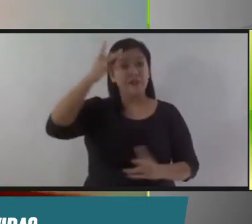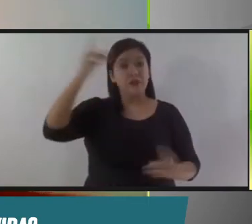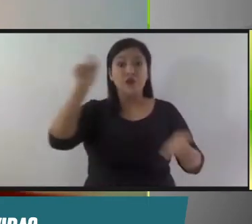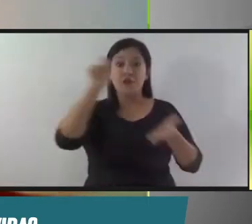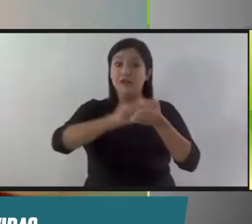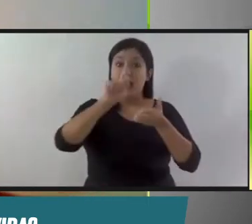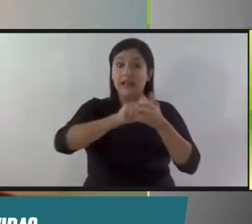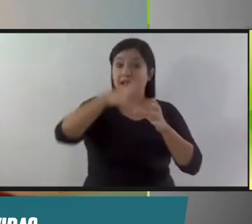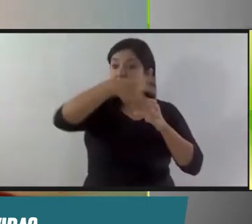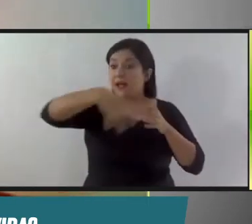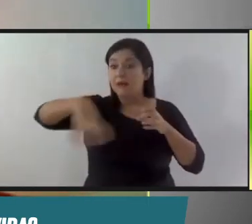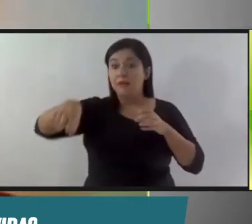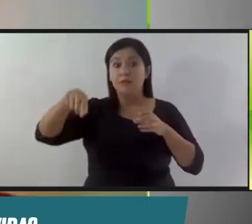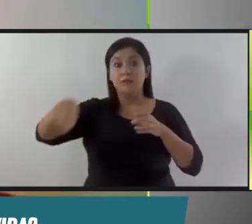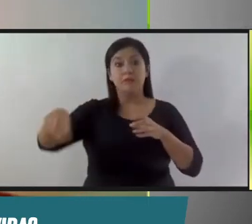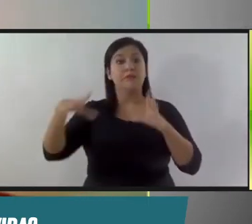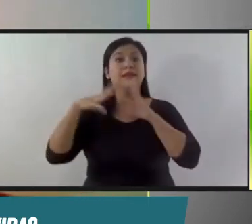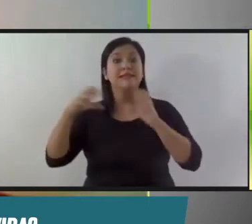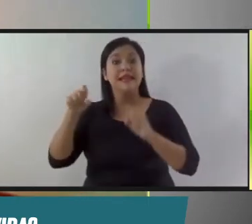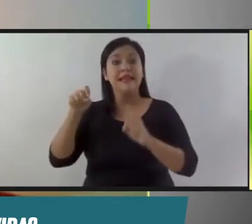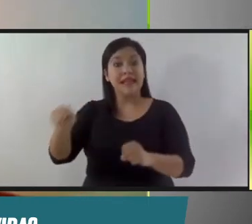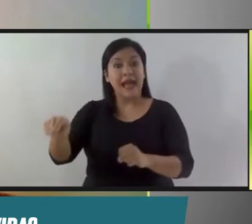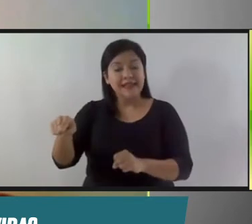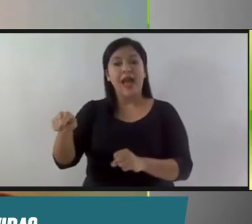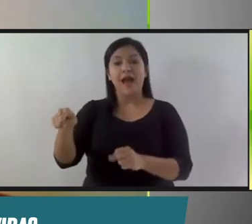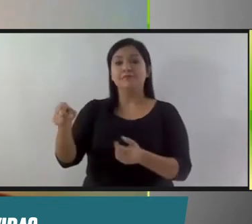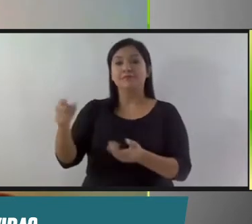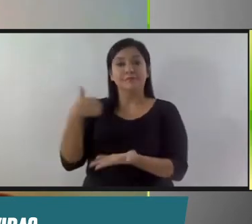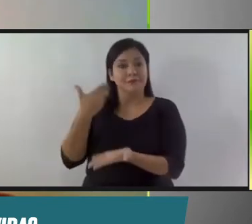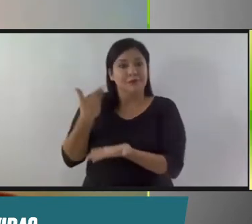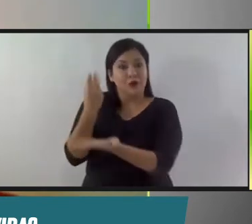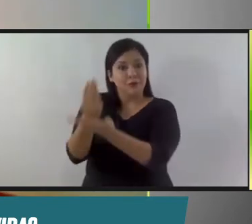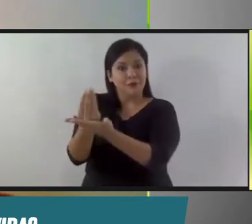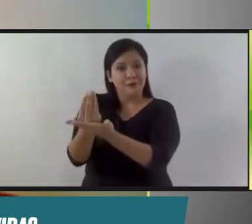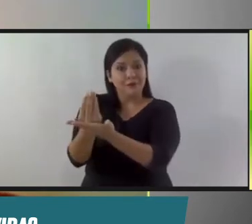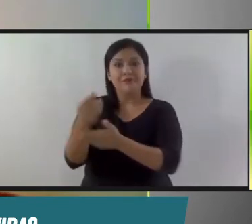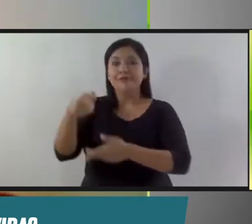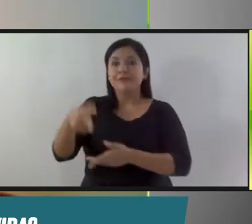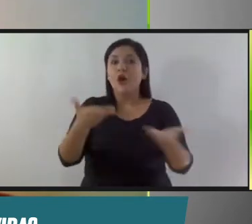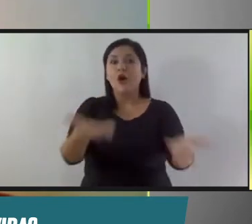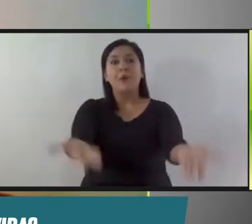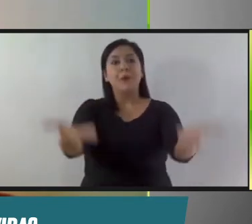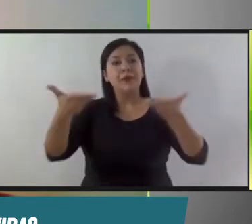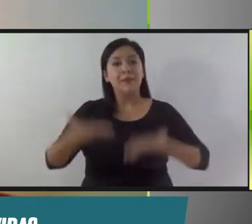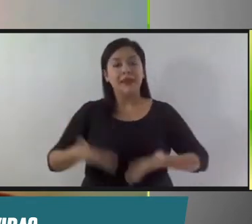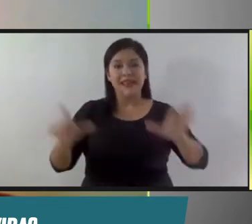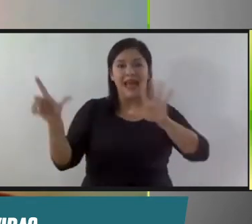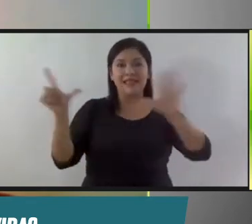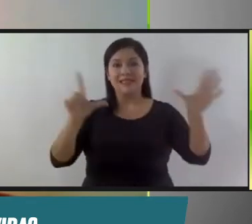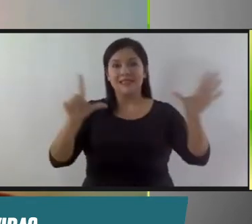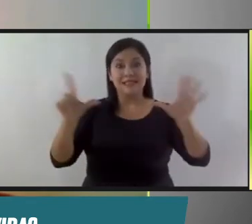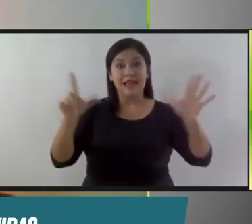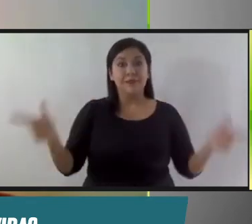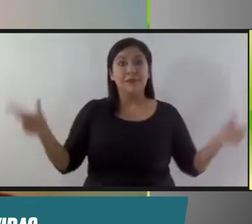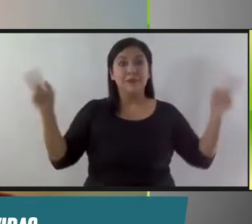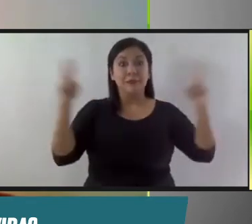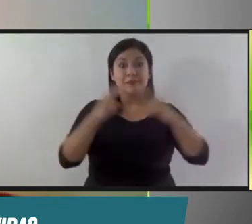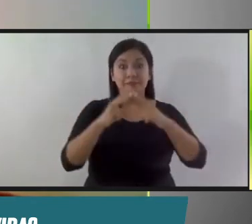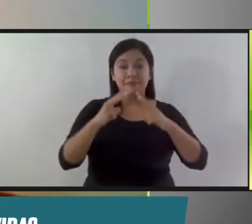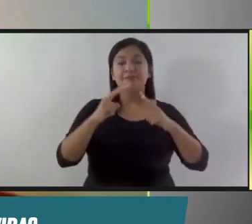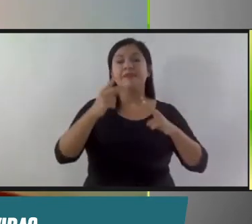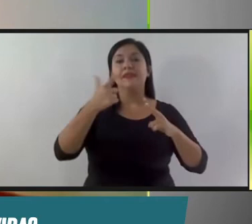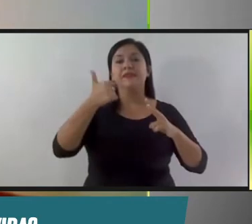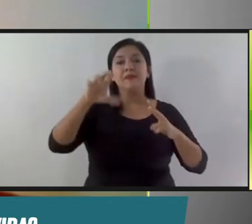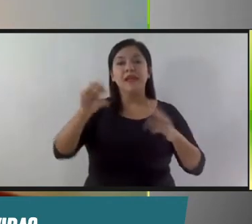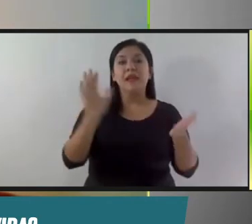de Filosofía y Letras de la Universidad de Buenos Aires, les doy la bienvenida a la séptima edición del seminario La Discapacidad